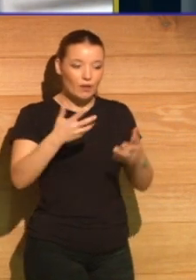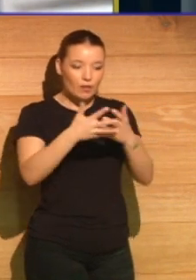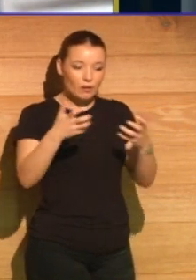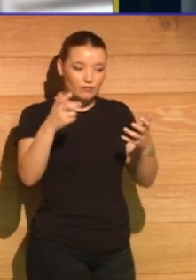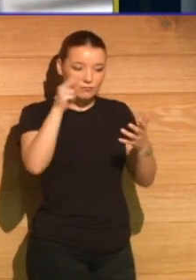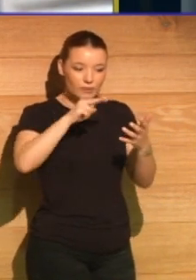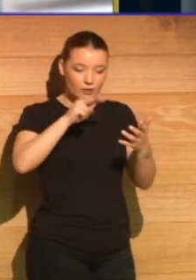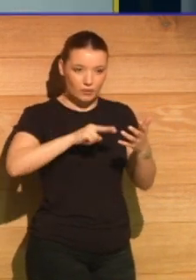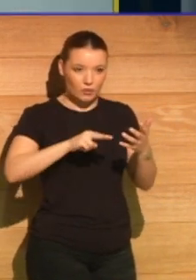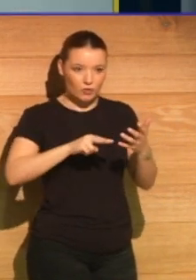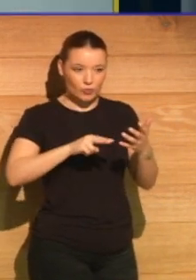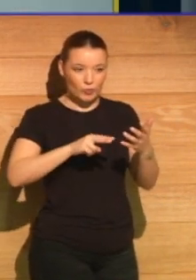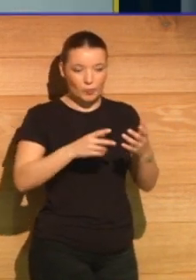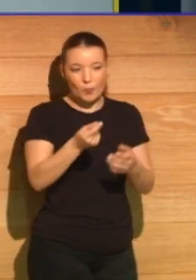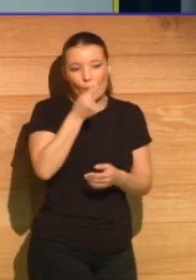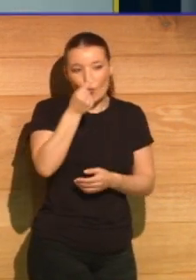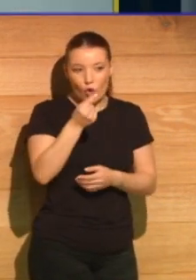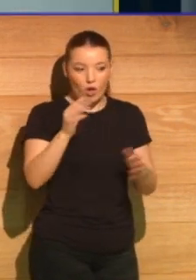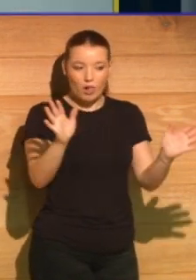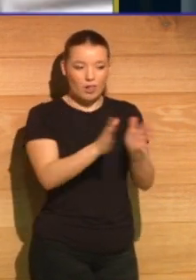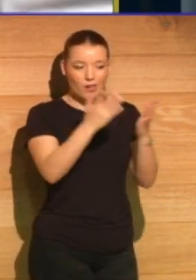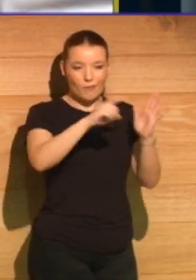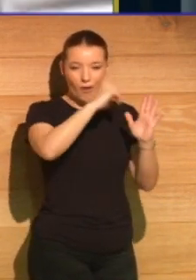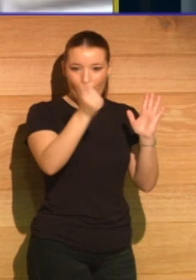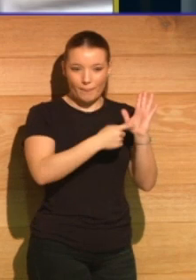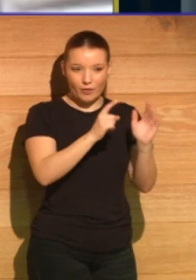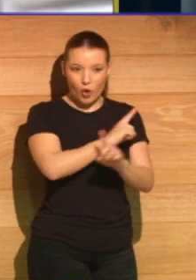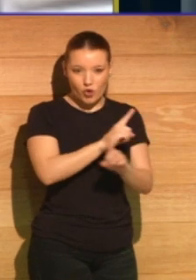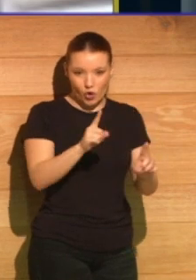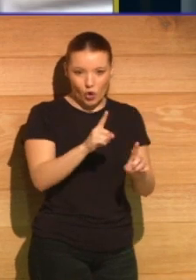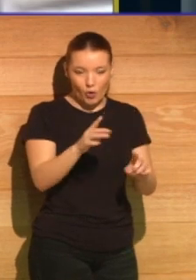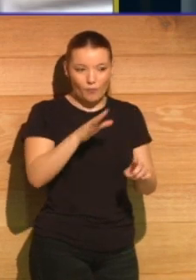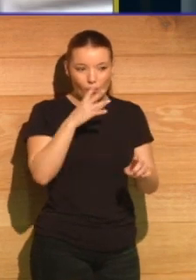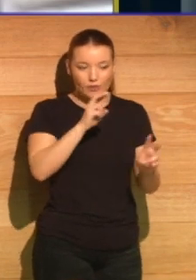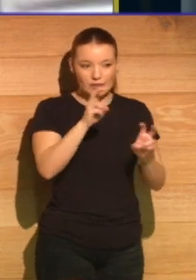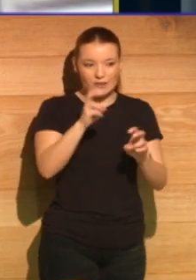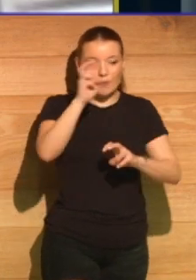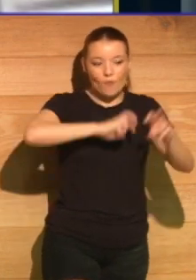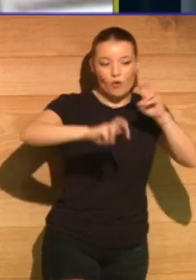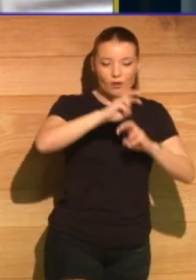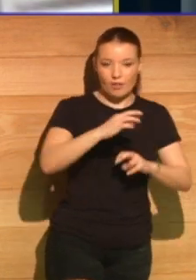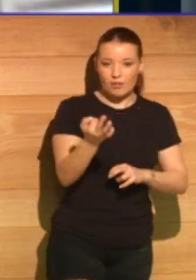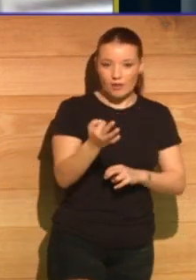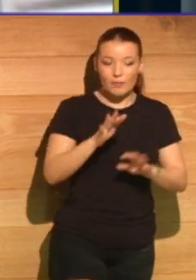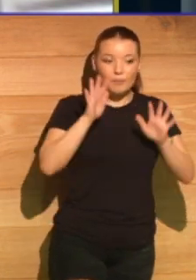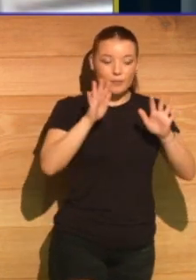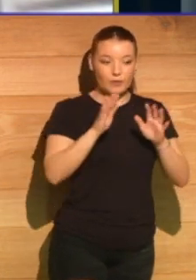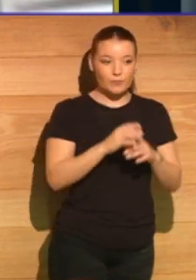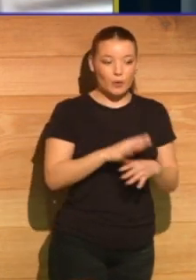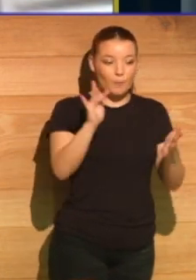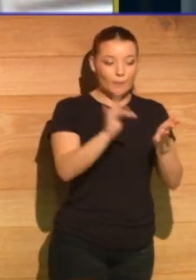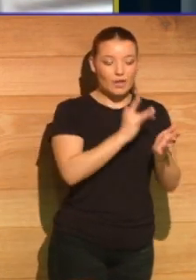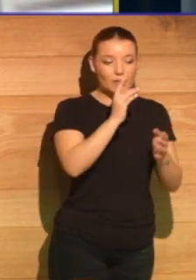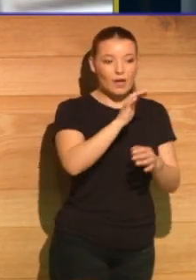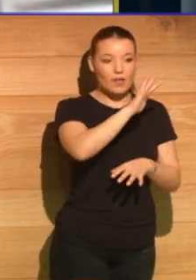leer el libro entero, que lo que se trata es de que lo busquen, pero les voy a leer la página 57, por